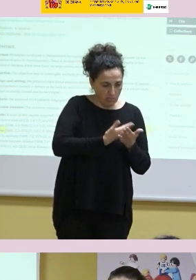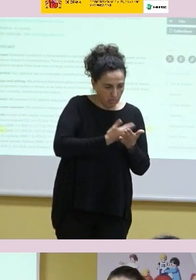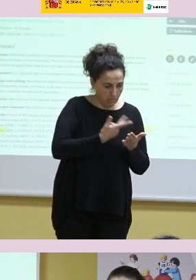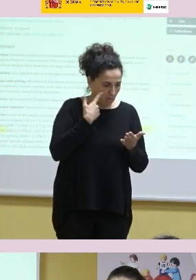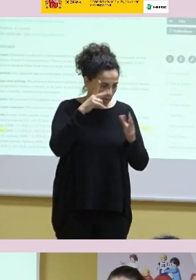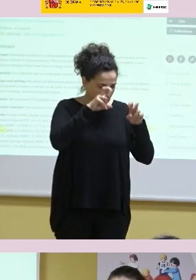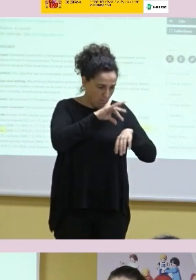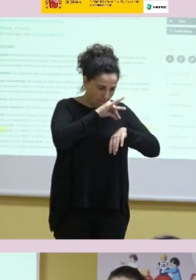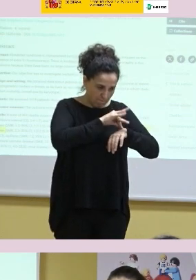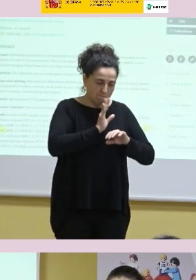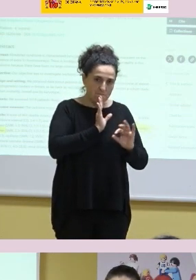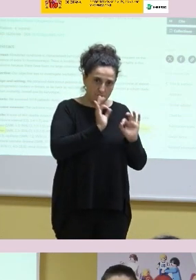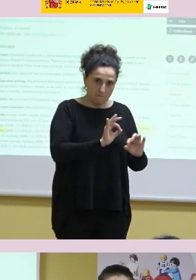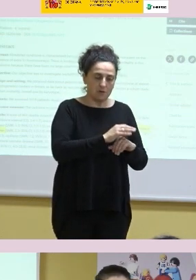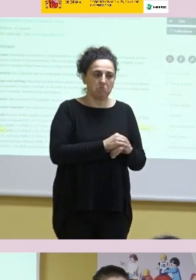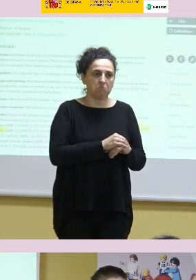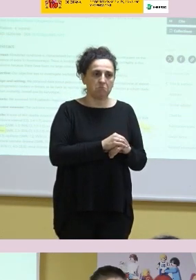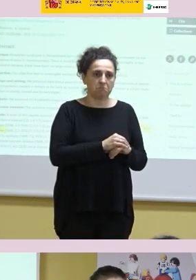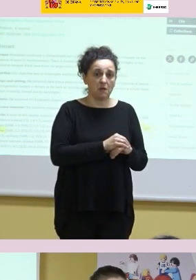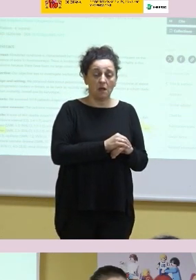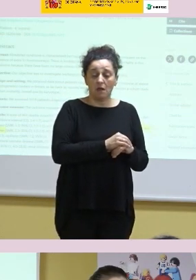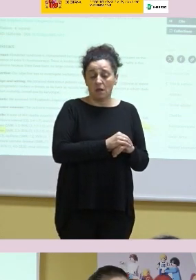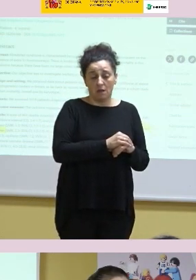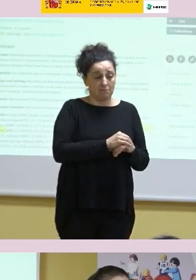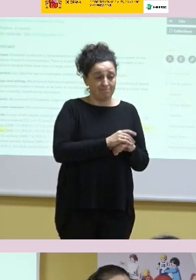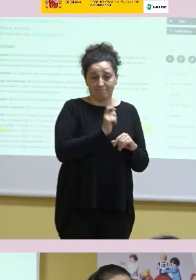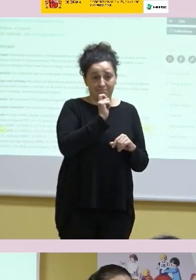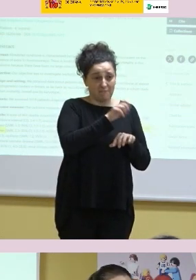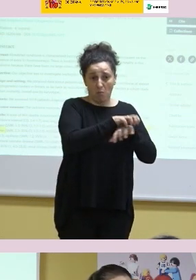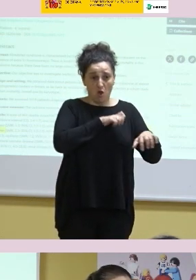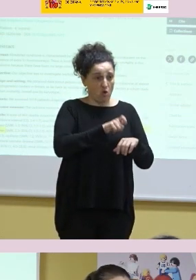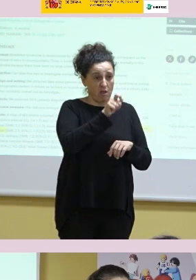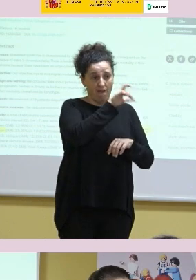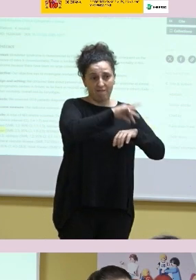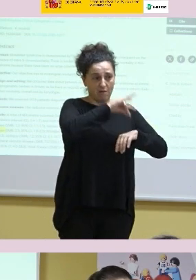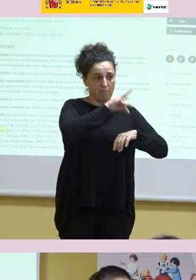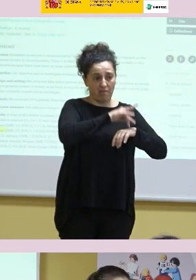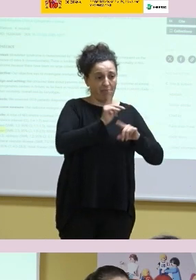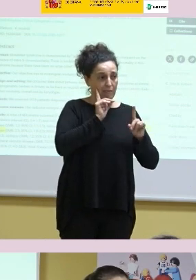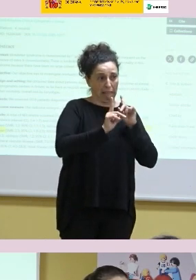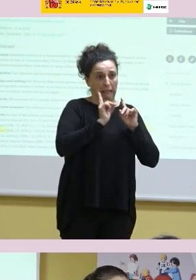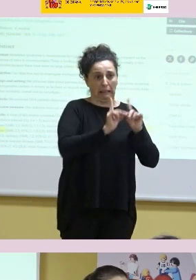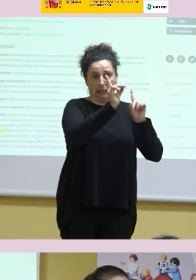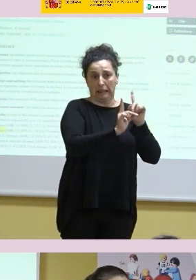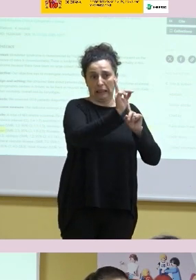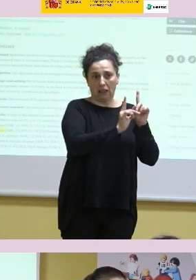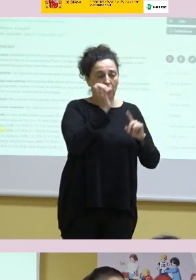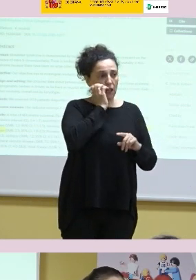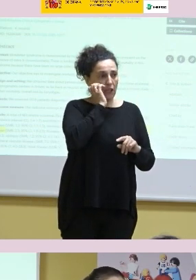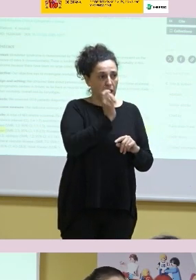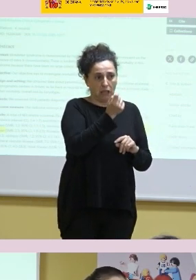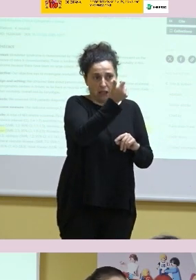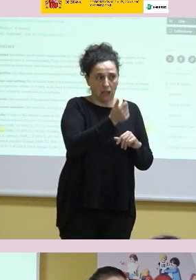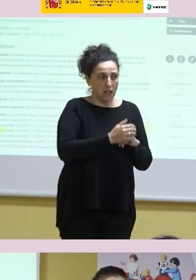patología. Como muchas veces ocurre en enfermedades poco frecuentes y más, por ejemplo, en este cariotipo tan poco